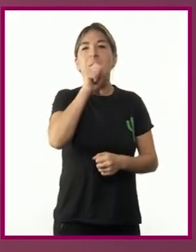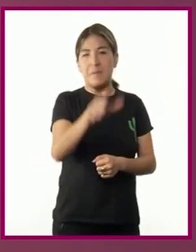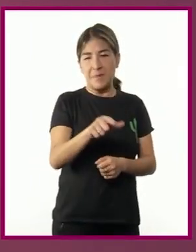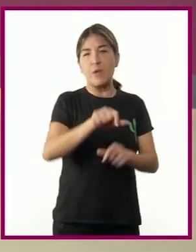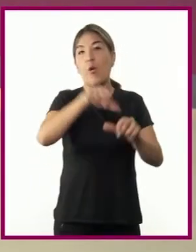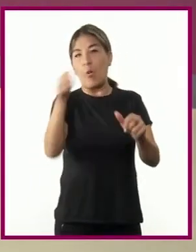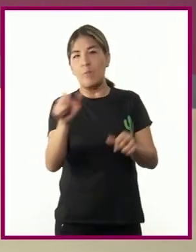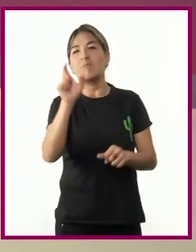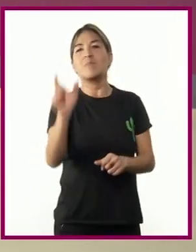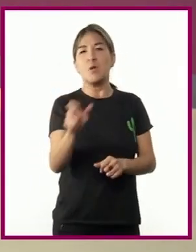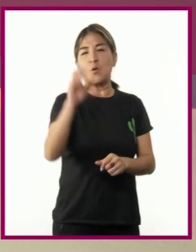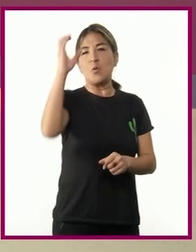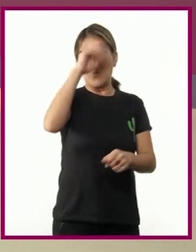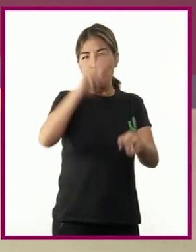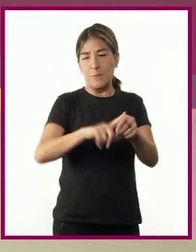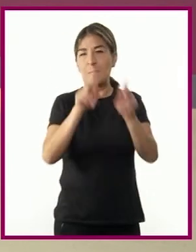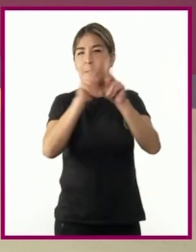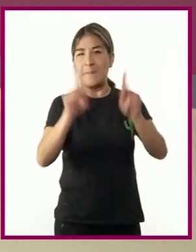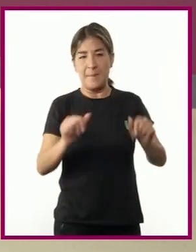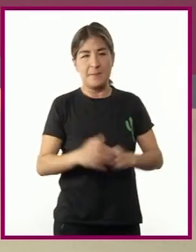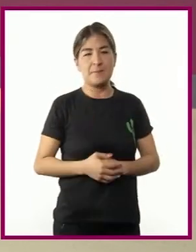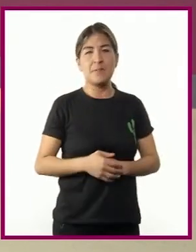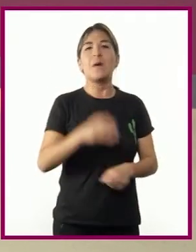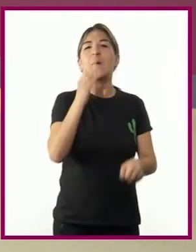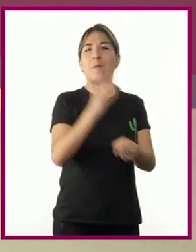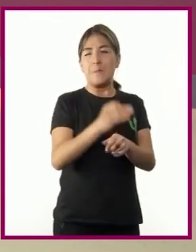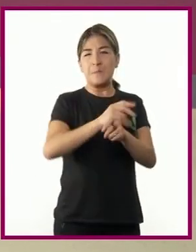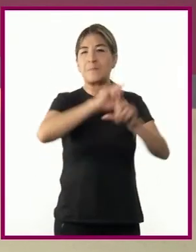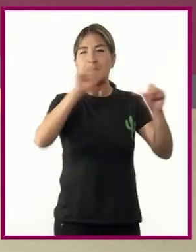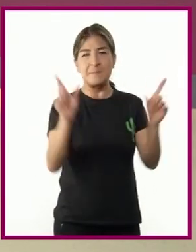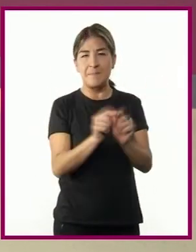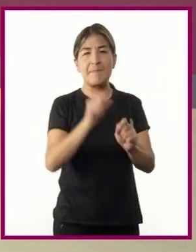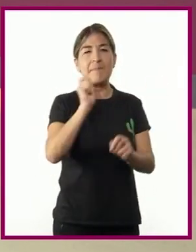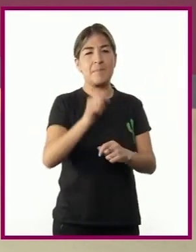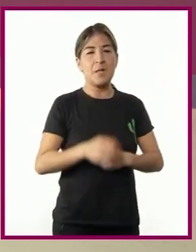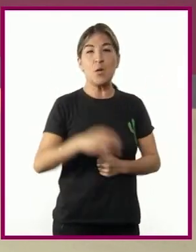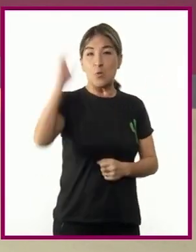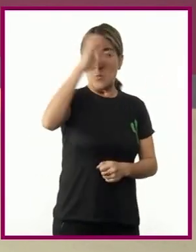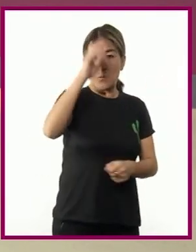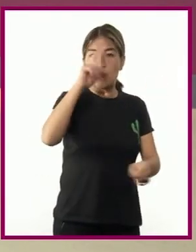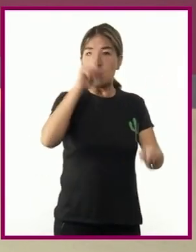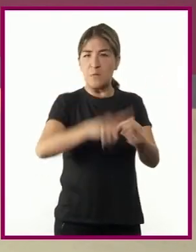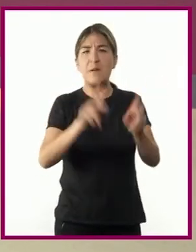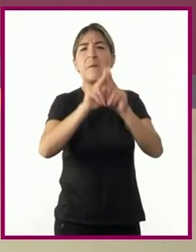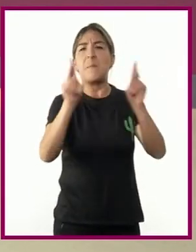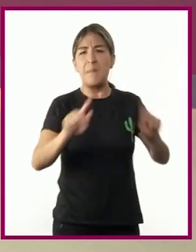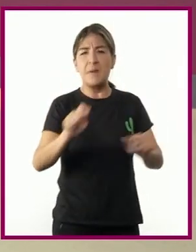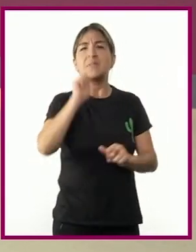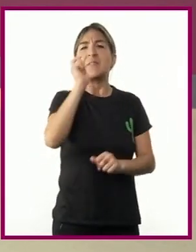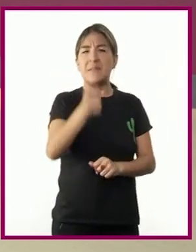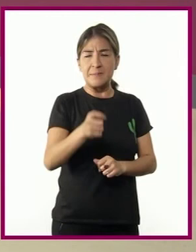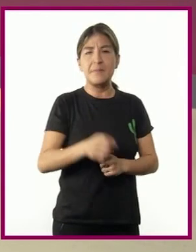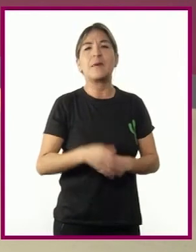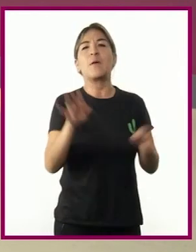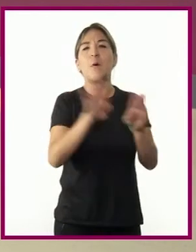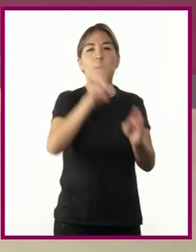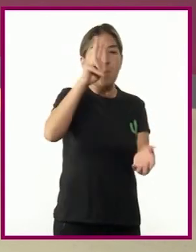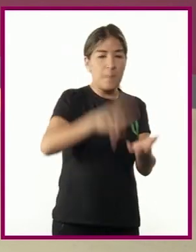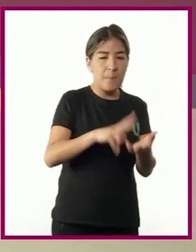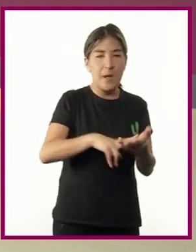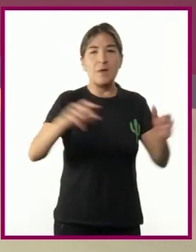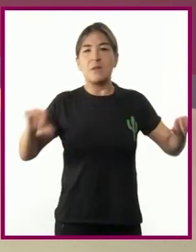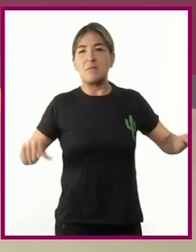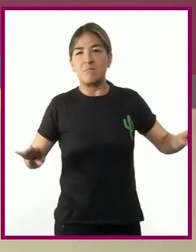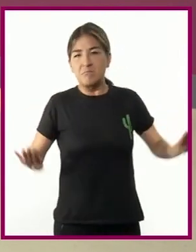de paz. Recapitulemos. La cultura de paz consiste en una serie de valores,